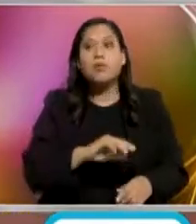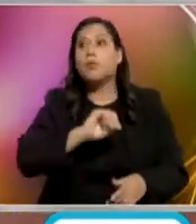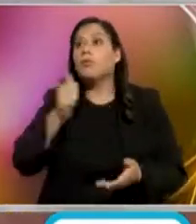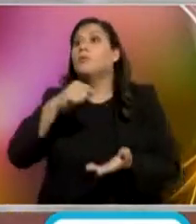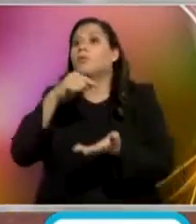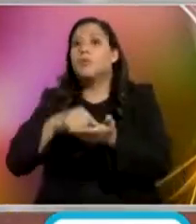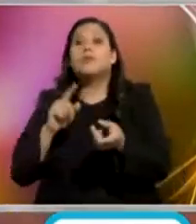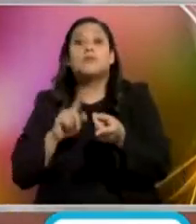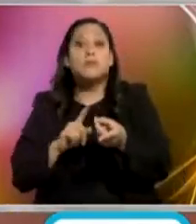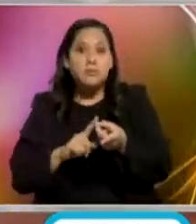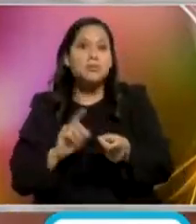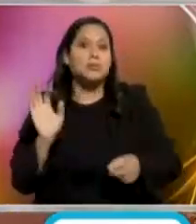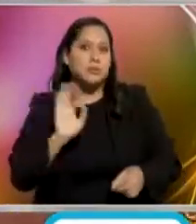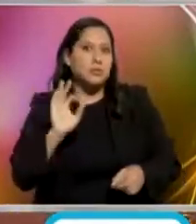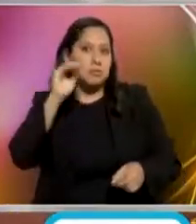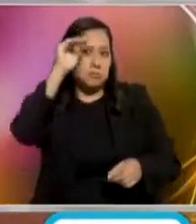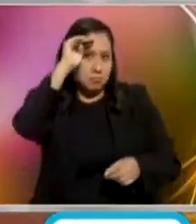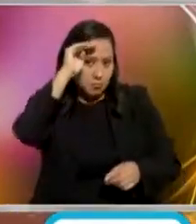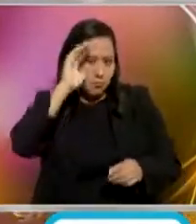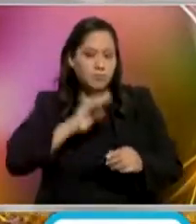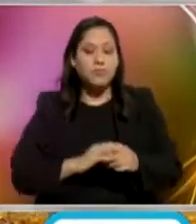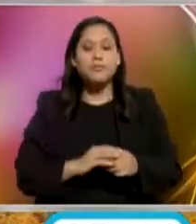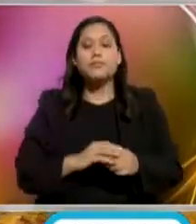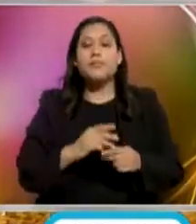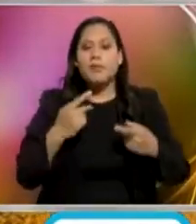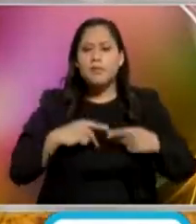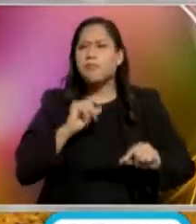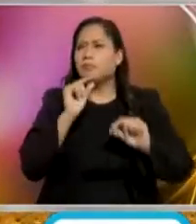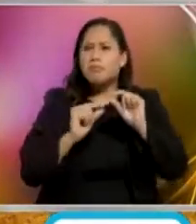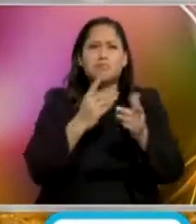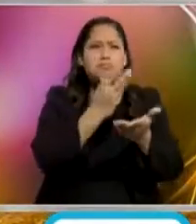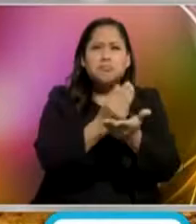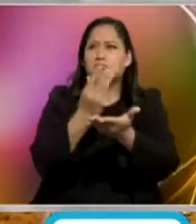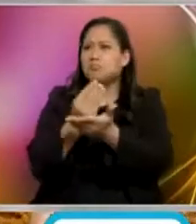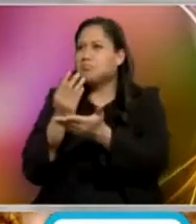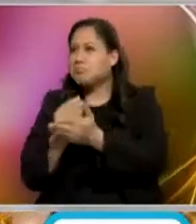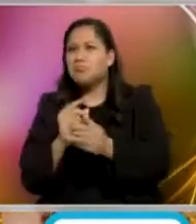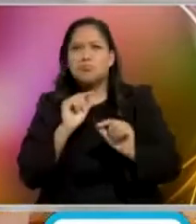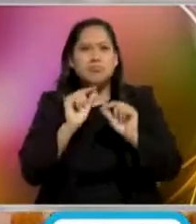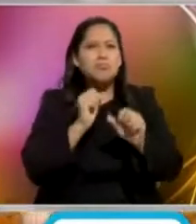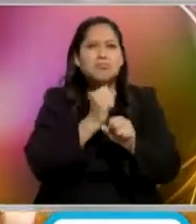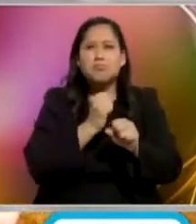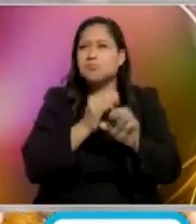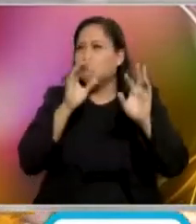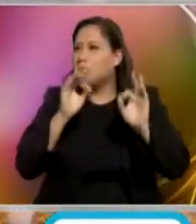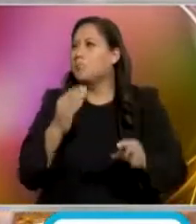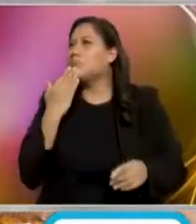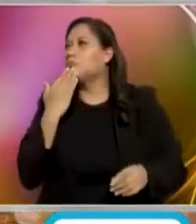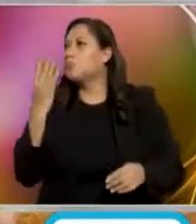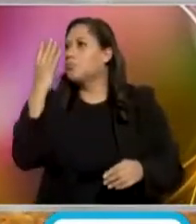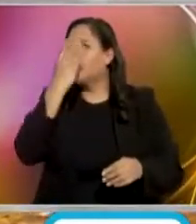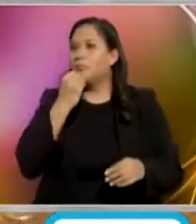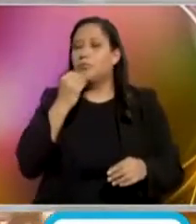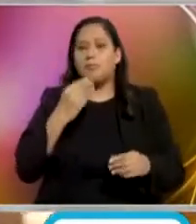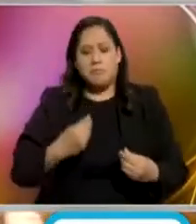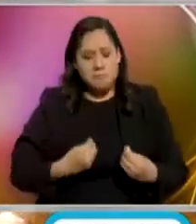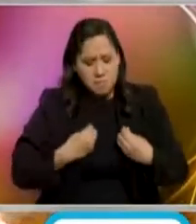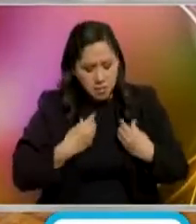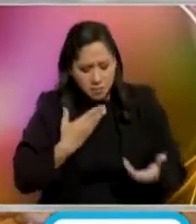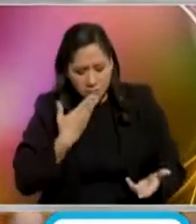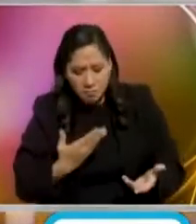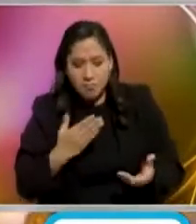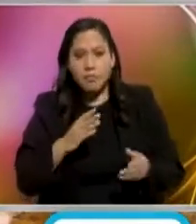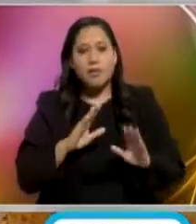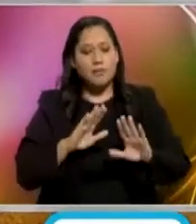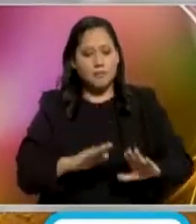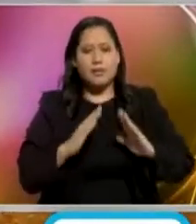la muerte, a medida que el hombre se fue civilizando y fue perfeccionando, bueno, pues su vida, ser